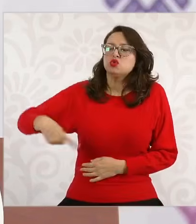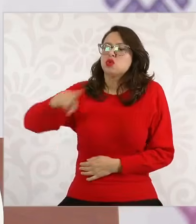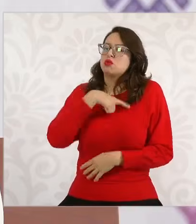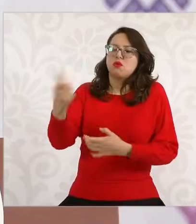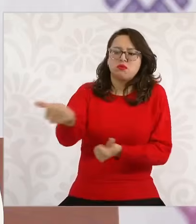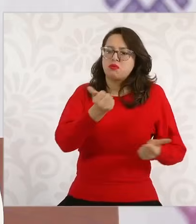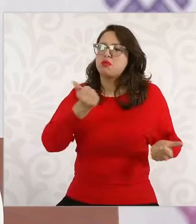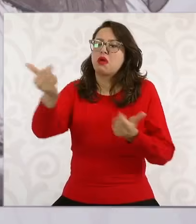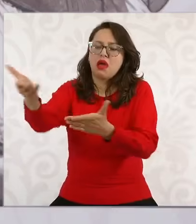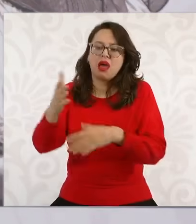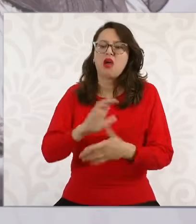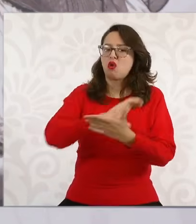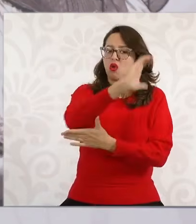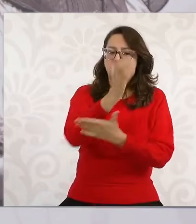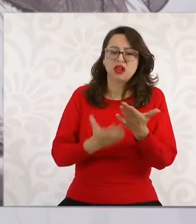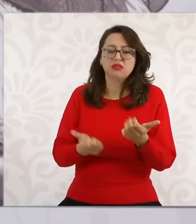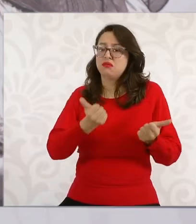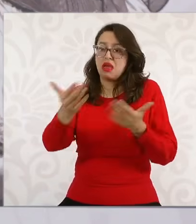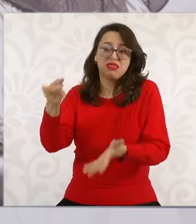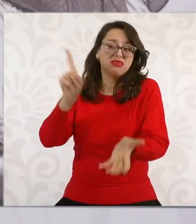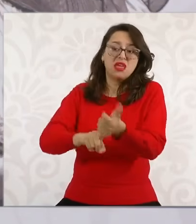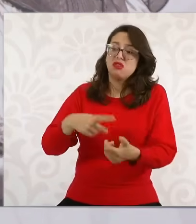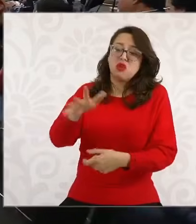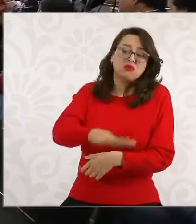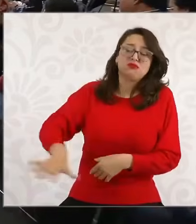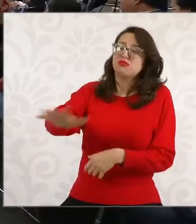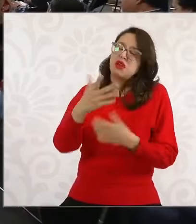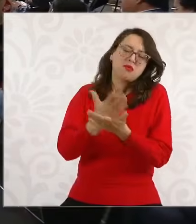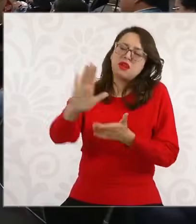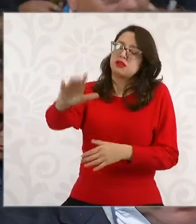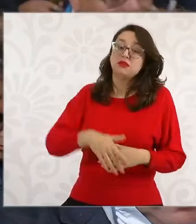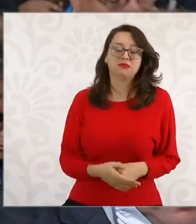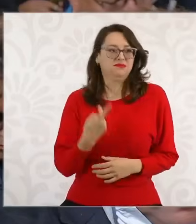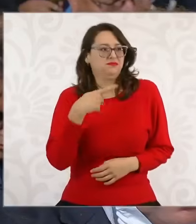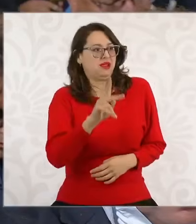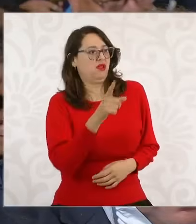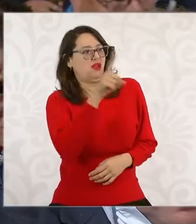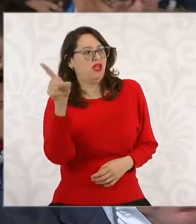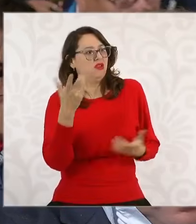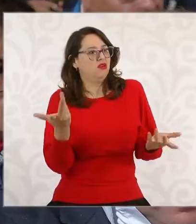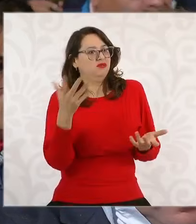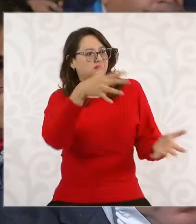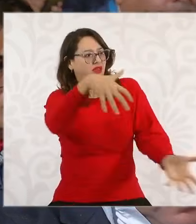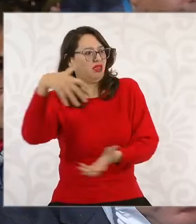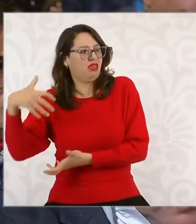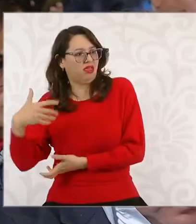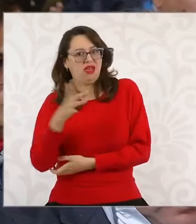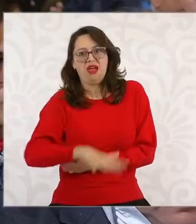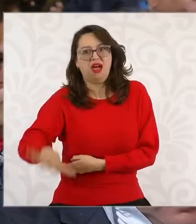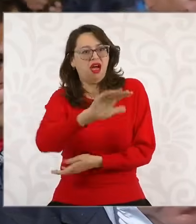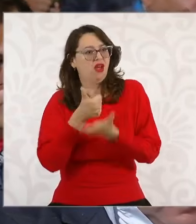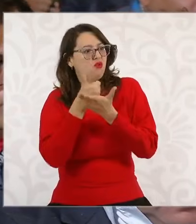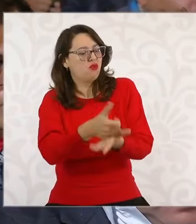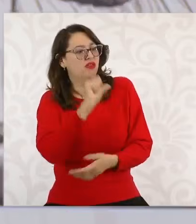de Cuba, y ya lo que mencionas, pues ya es otro tema. Pero no importaría dónde quede todo eso, todas esas ganancias, toda esa ayuda, si